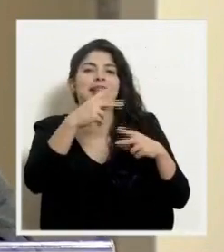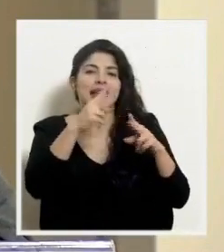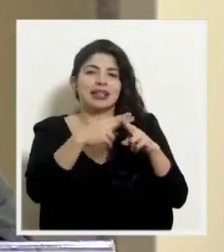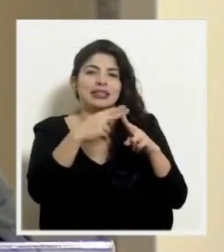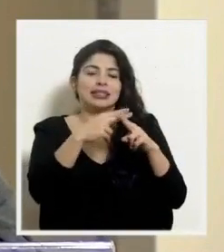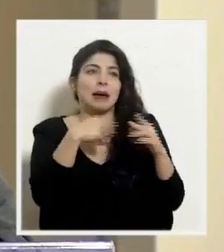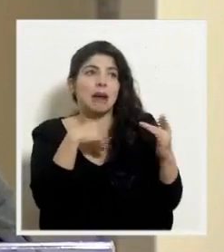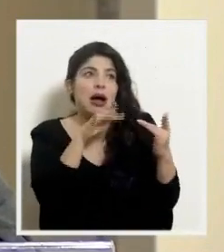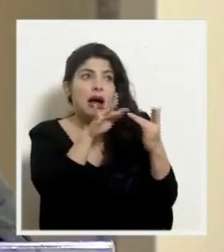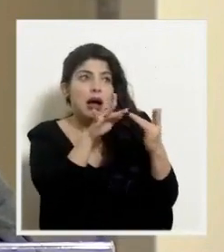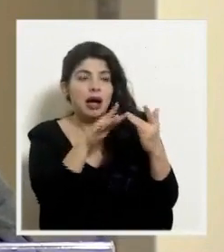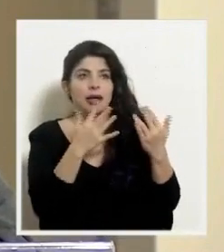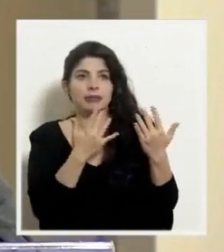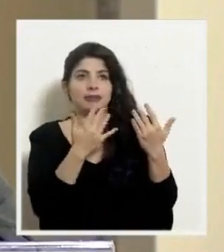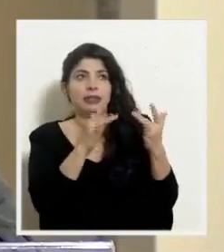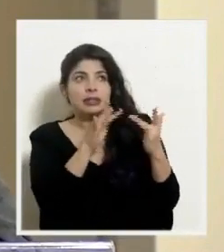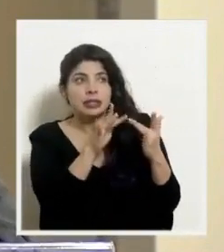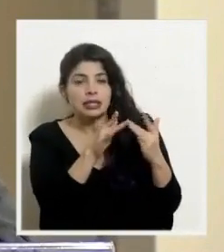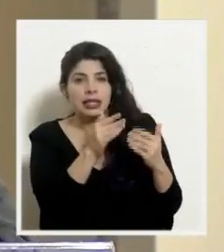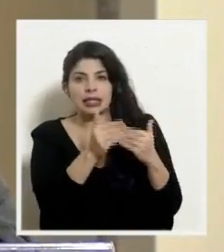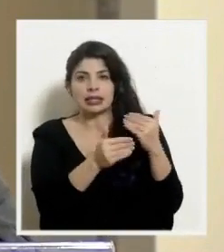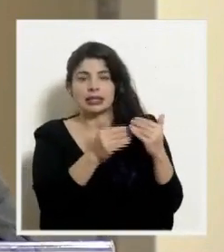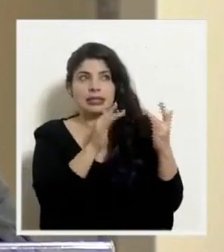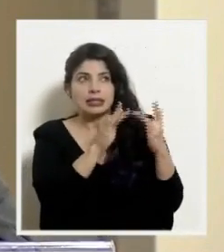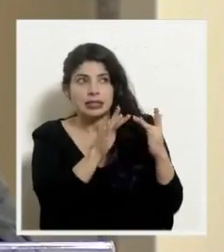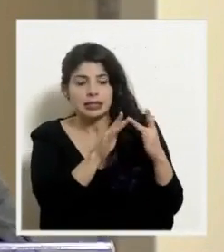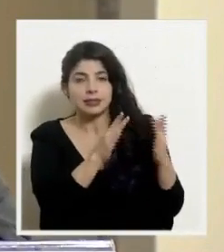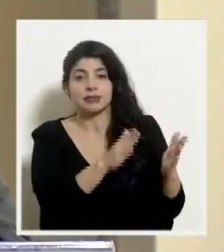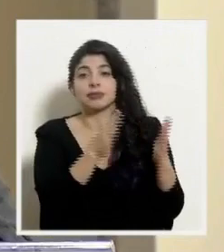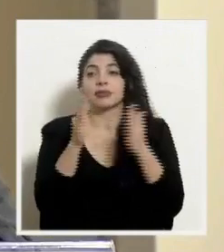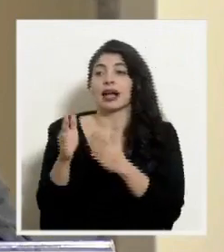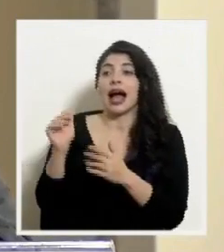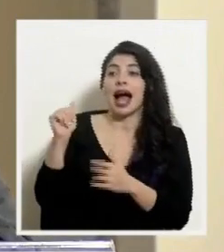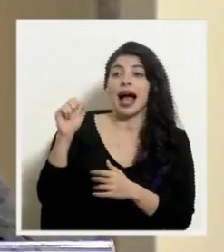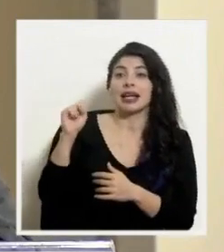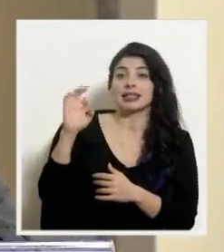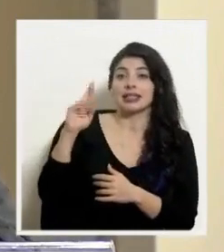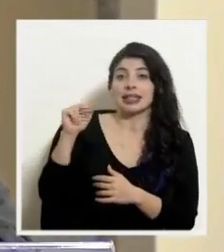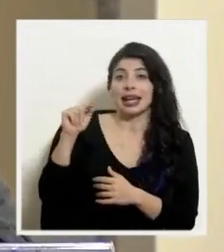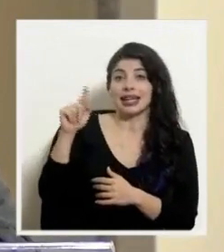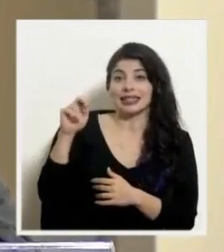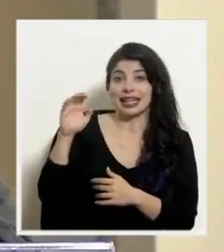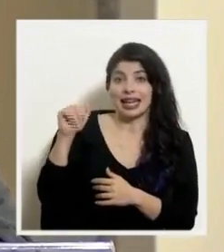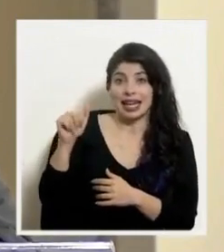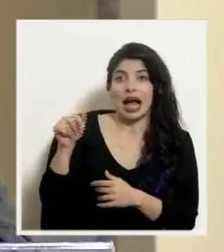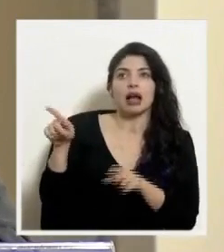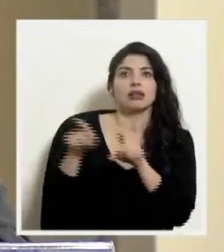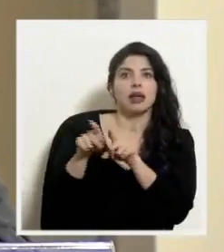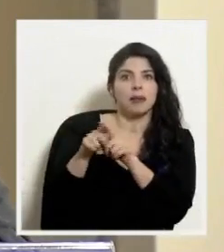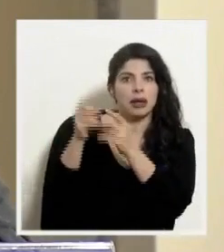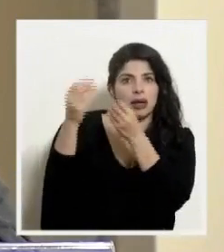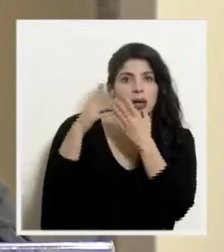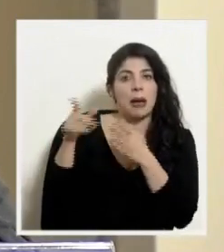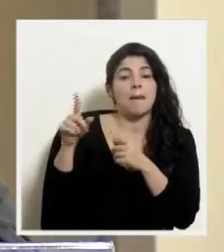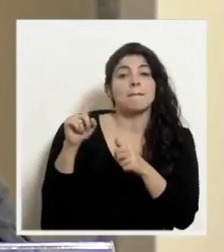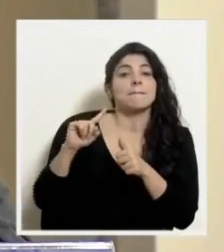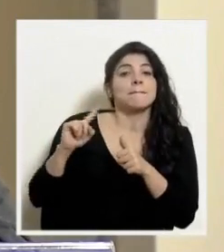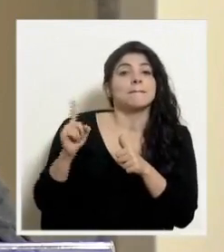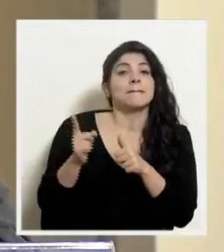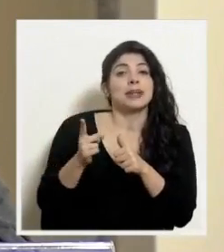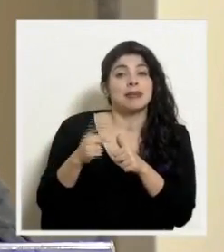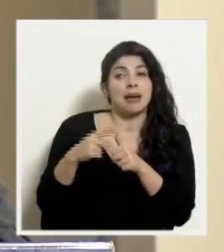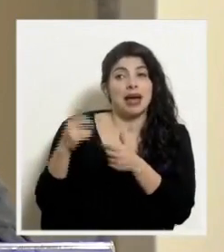que tenemos pendiente. AstraZeneca igual nos ha notificado que va a ser el primer ingreso de